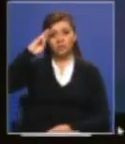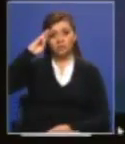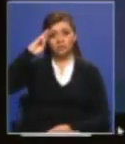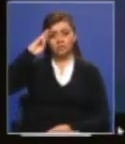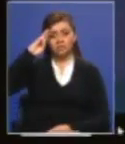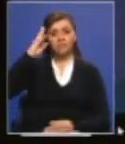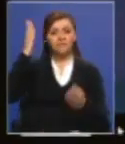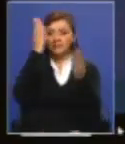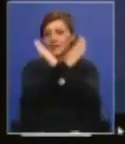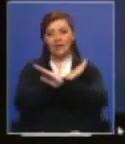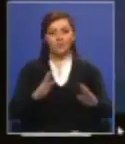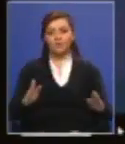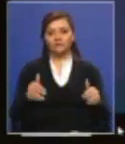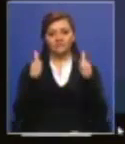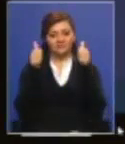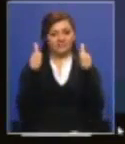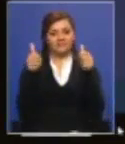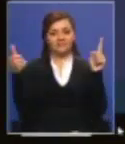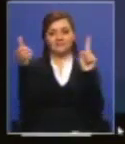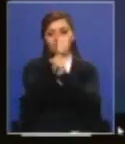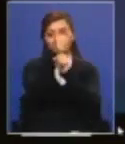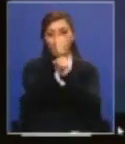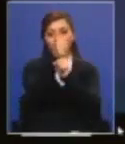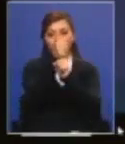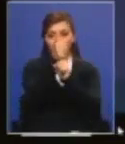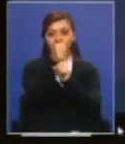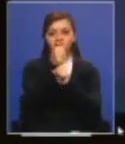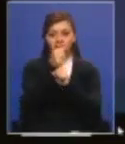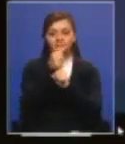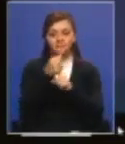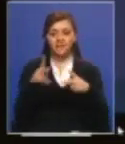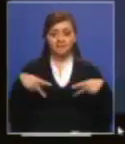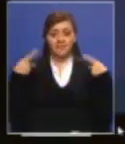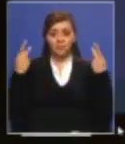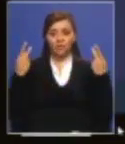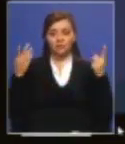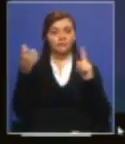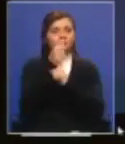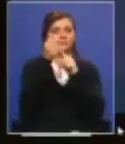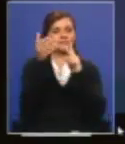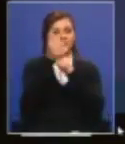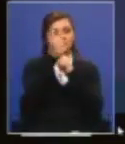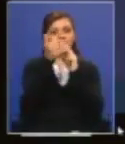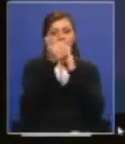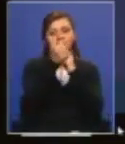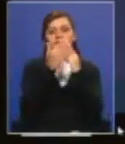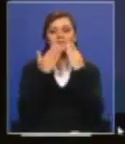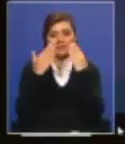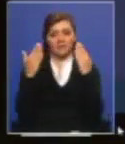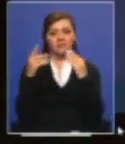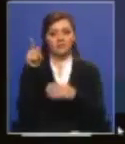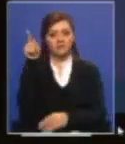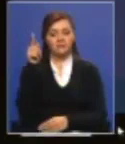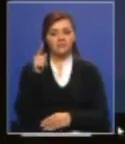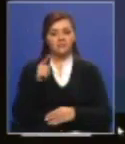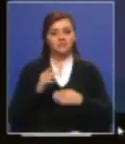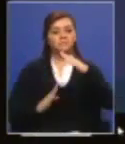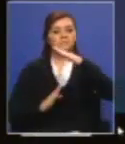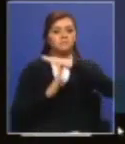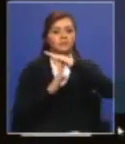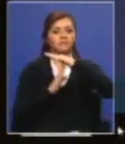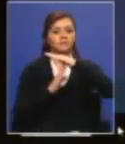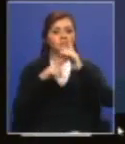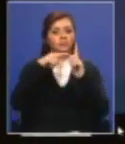misión cumplida. Tú cumpliste tu misión mientras estuviste con nosotros y te lo agradecemos infinitamente. Paz en tu tumba.